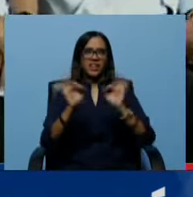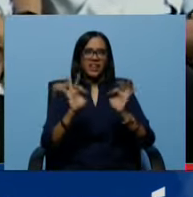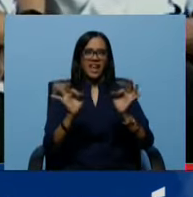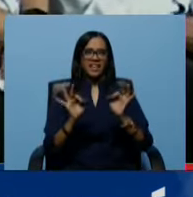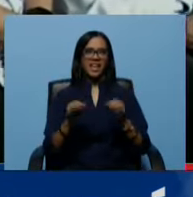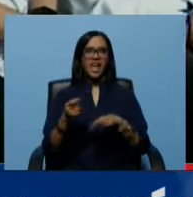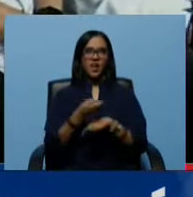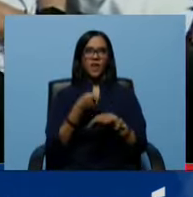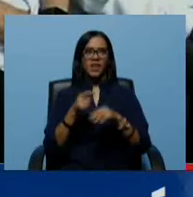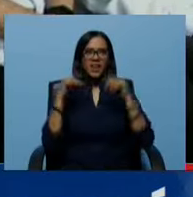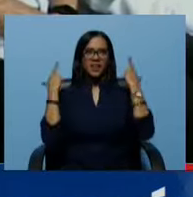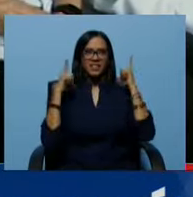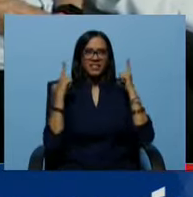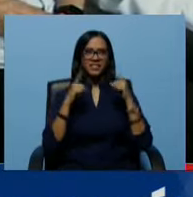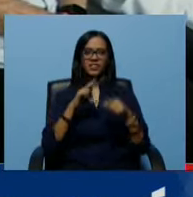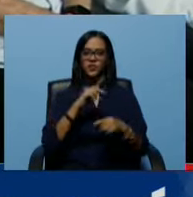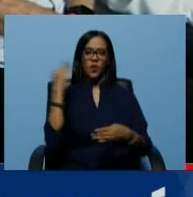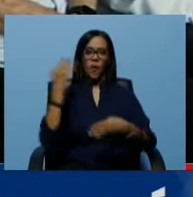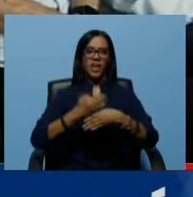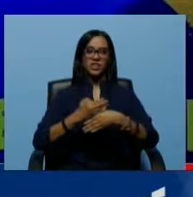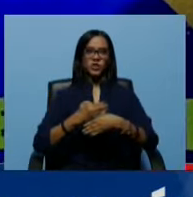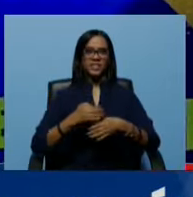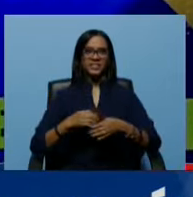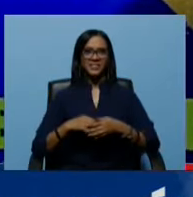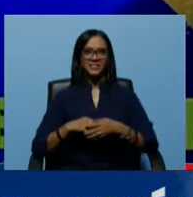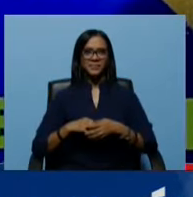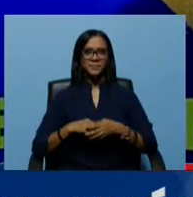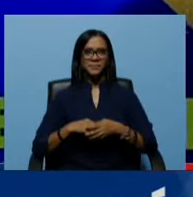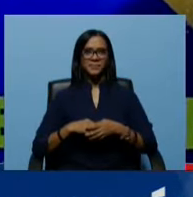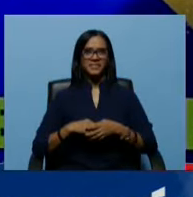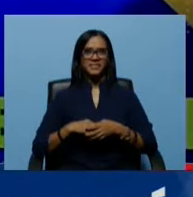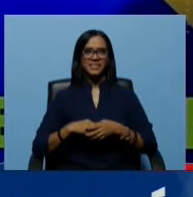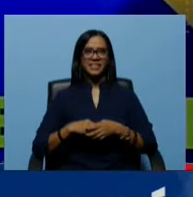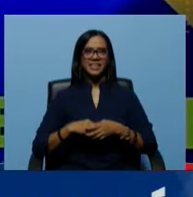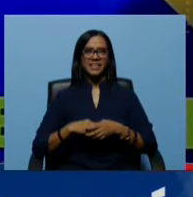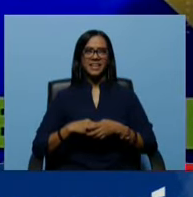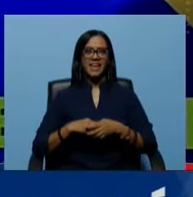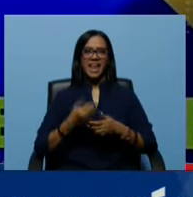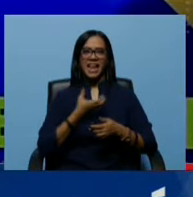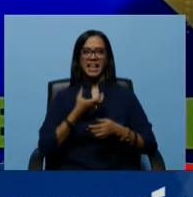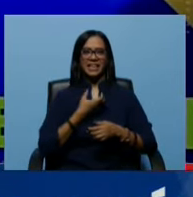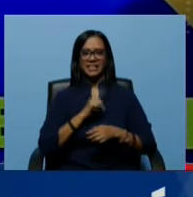¿Al gobernador de La Guaira no lo coaccionaste? ¿Al alcalde Suárez no lo ha coaccionado?